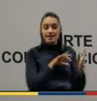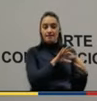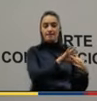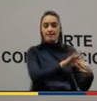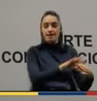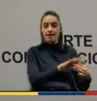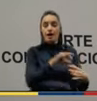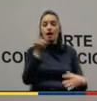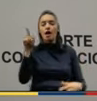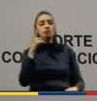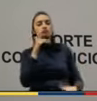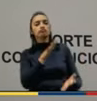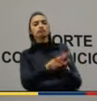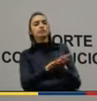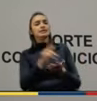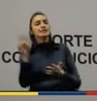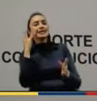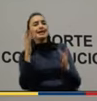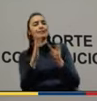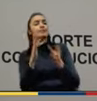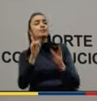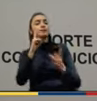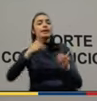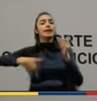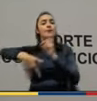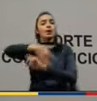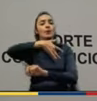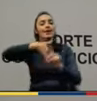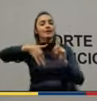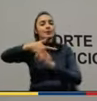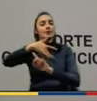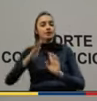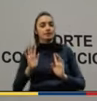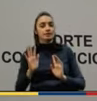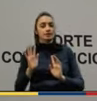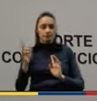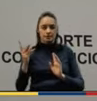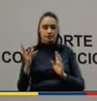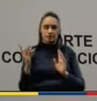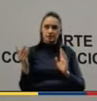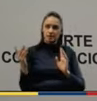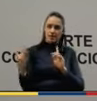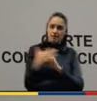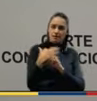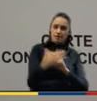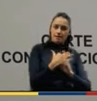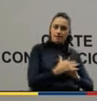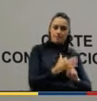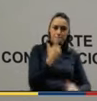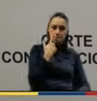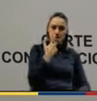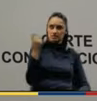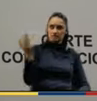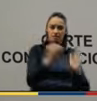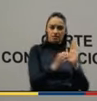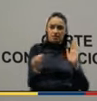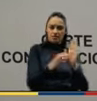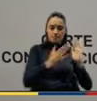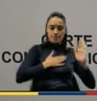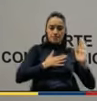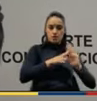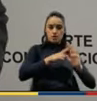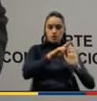la etiqueta de que son temas relacionados con el medio ambiente, lo que permitiría una influencia excesiva sobre nuestro ordenamiento jurídico. Además, hay que llamar la